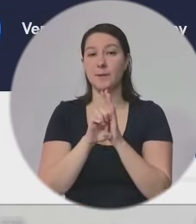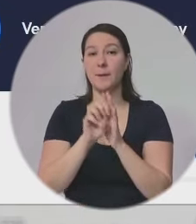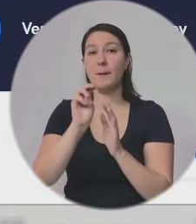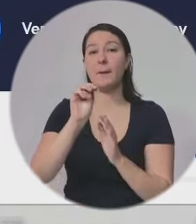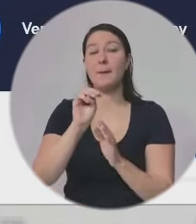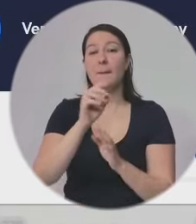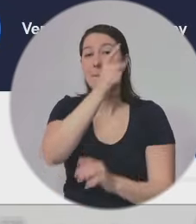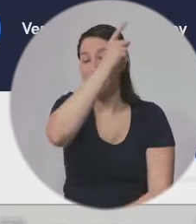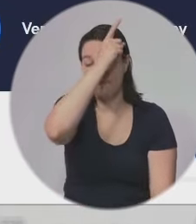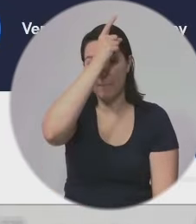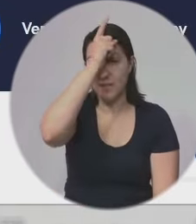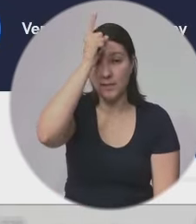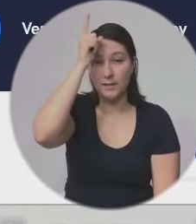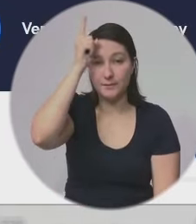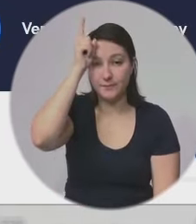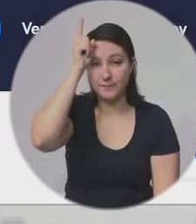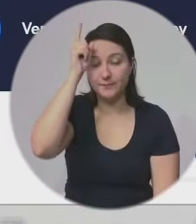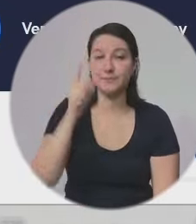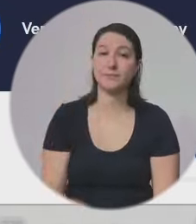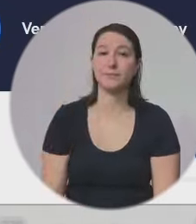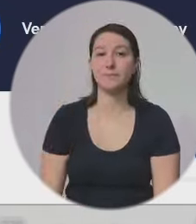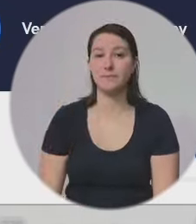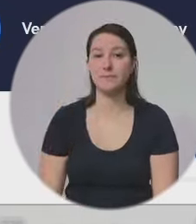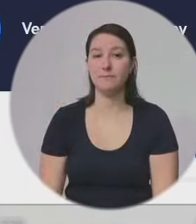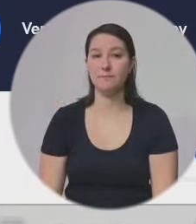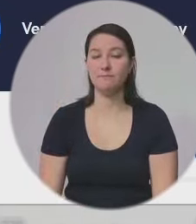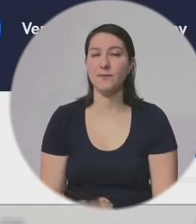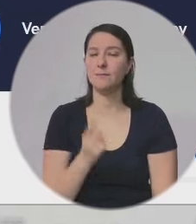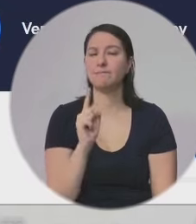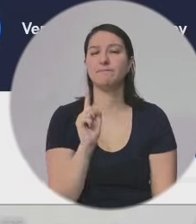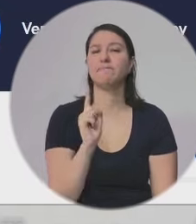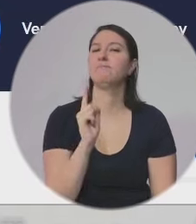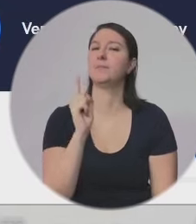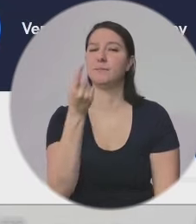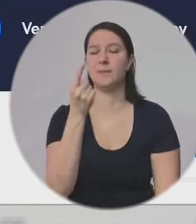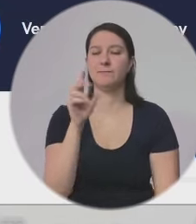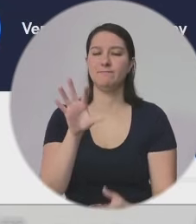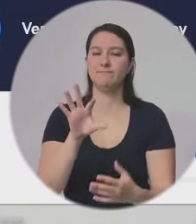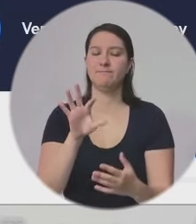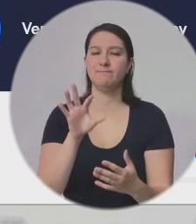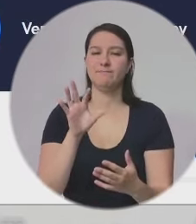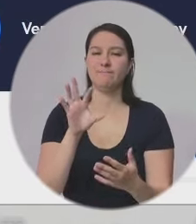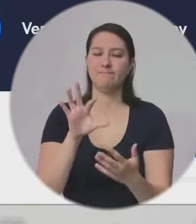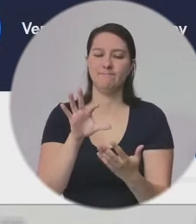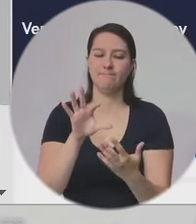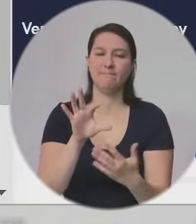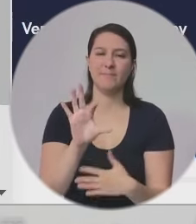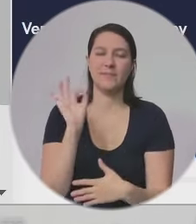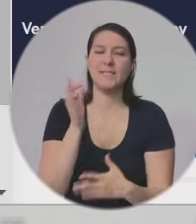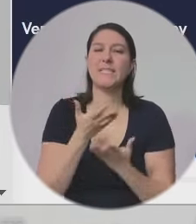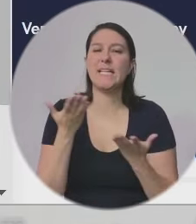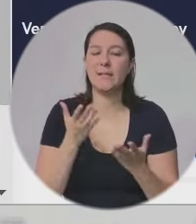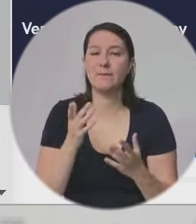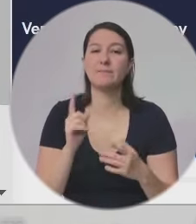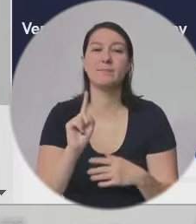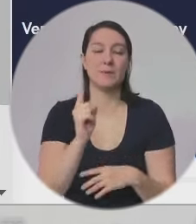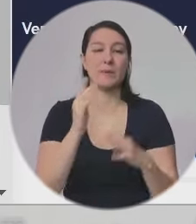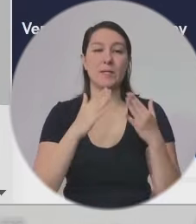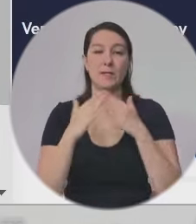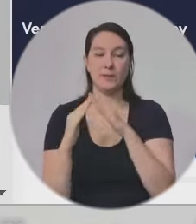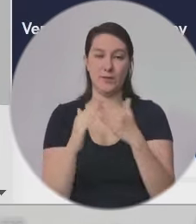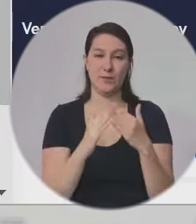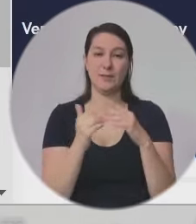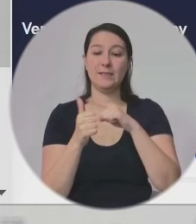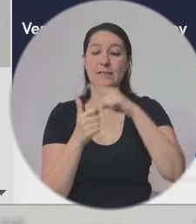Okay vamos a buscar en Madrid lo primero que tenemos que seleccionar como ven es la ciudad y luego las fechas que queremos